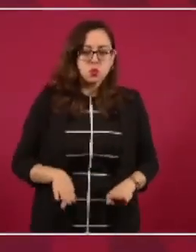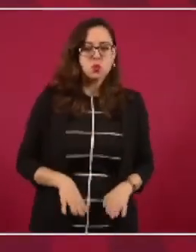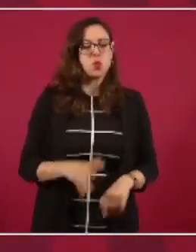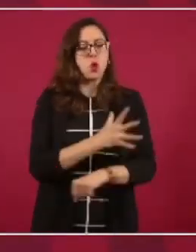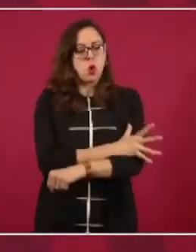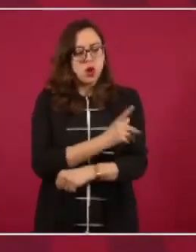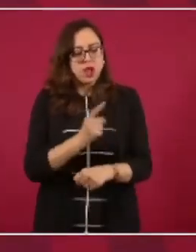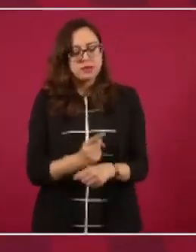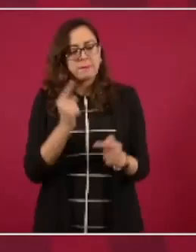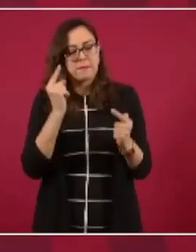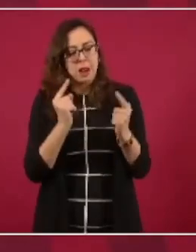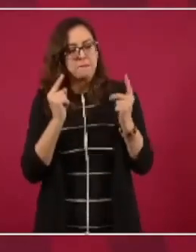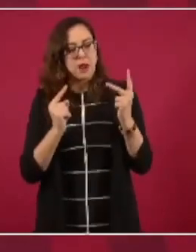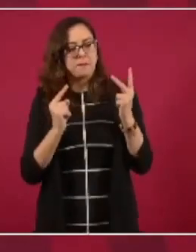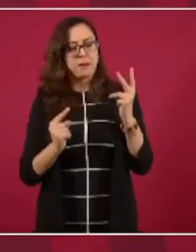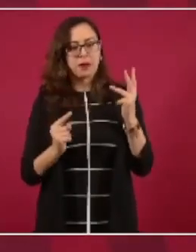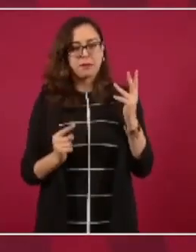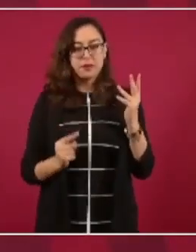honesta,